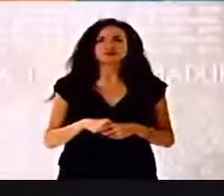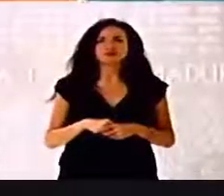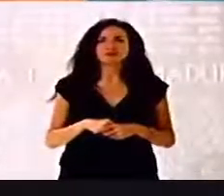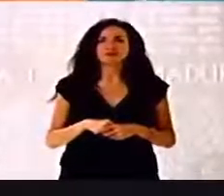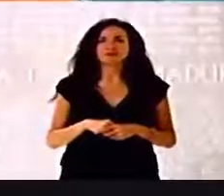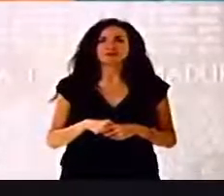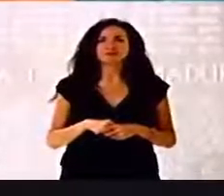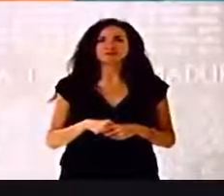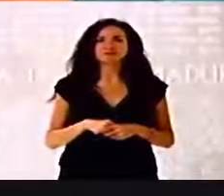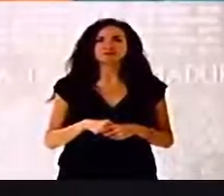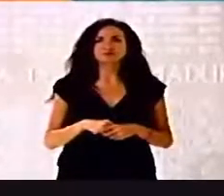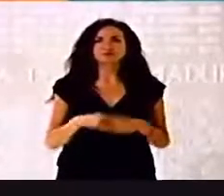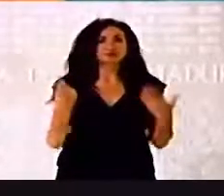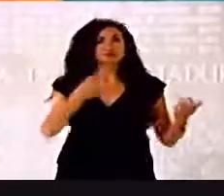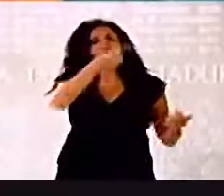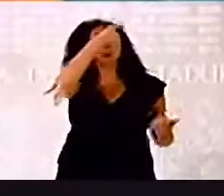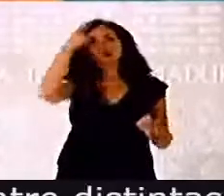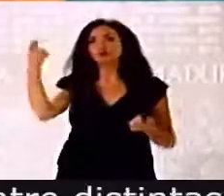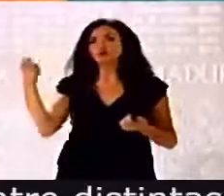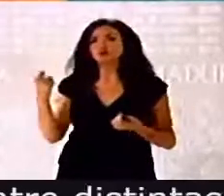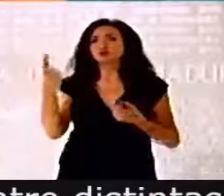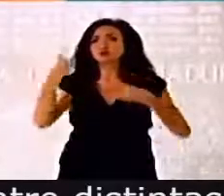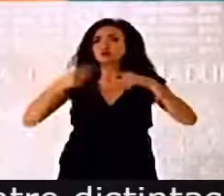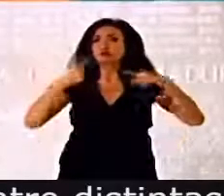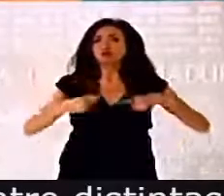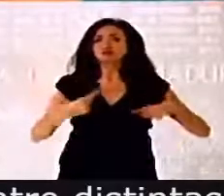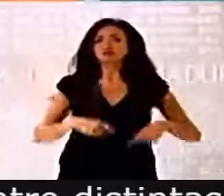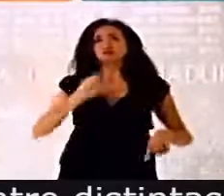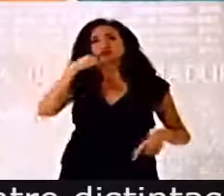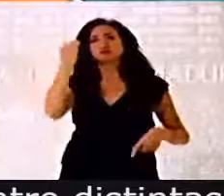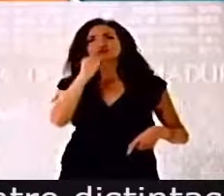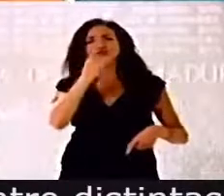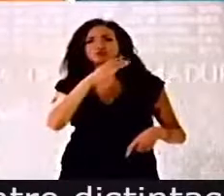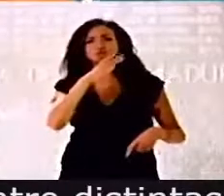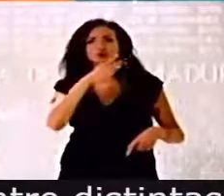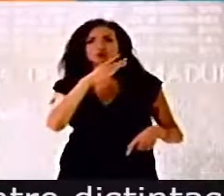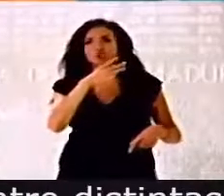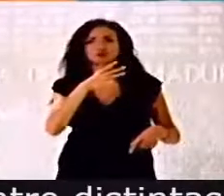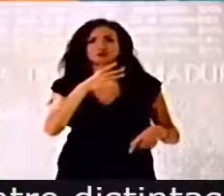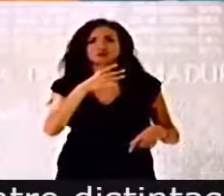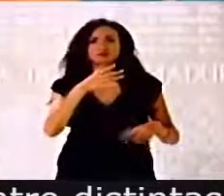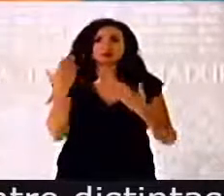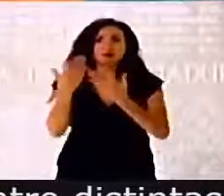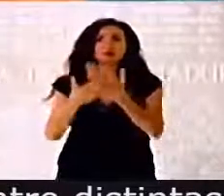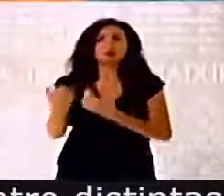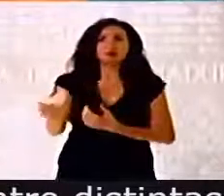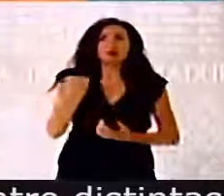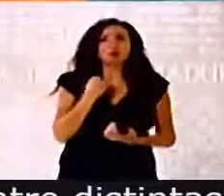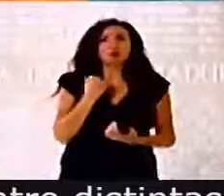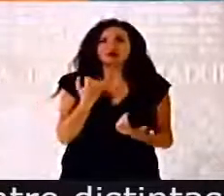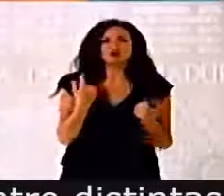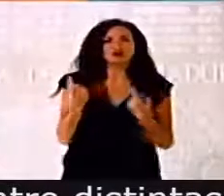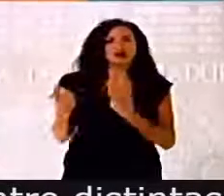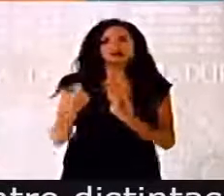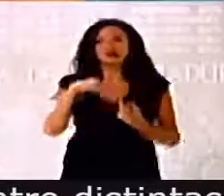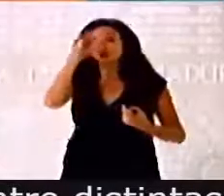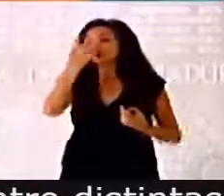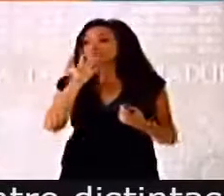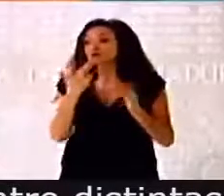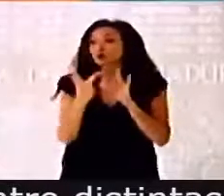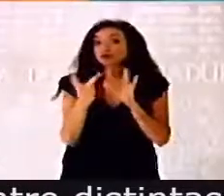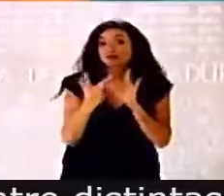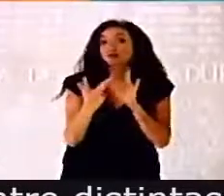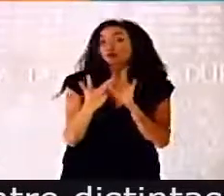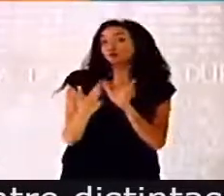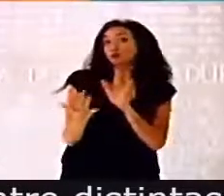entre distintas localidades que se están quejando de la falta de apoyo por parte de la Administración. No sé si ha habido contacto